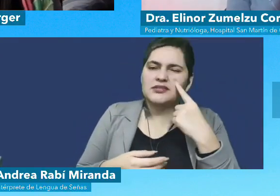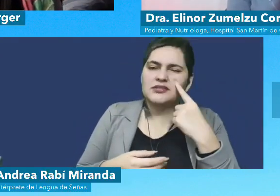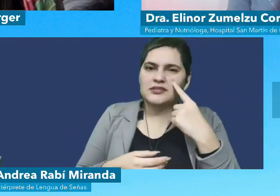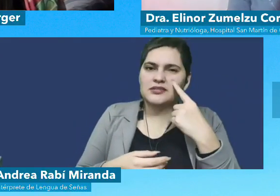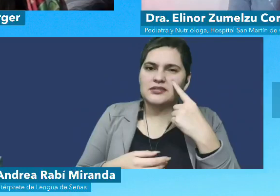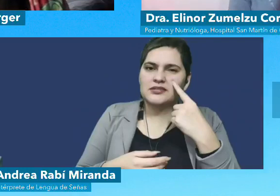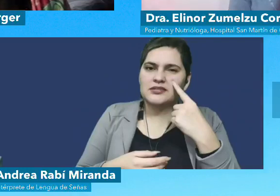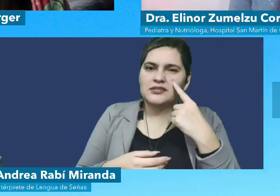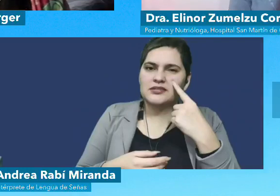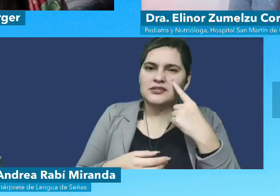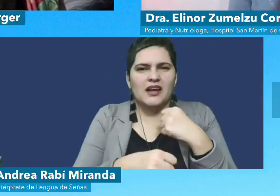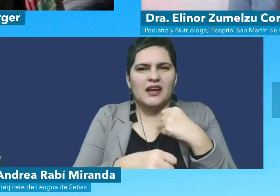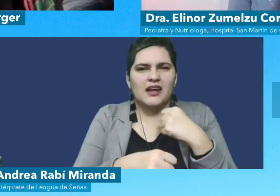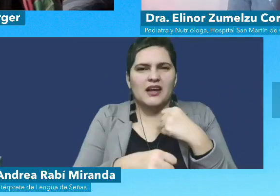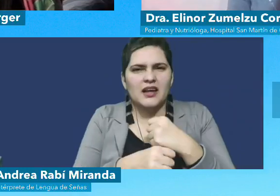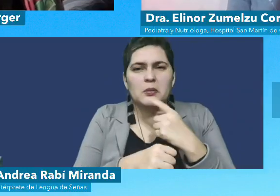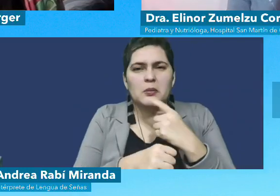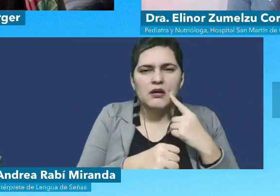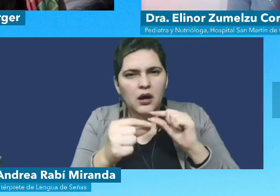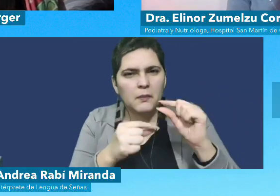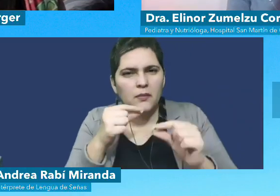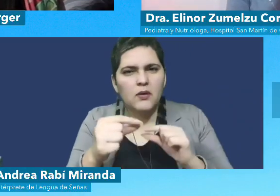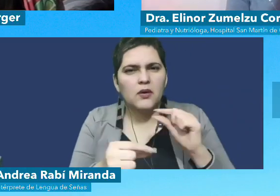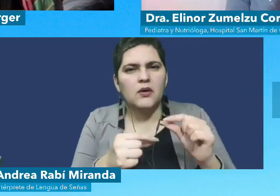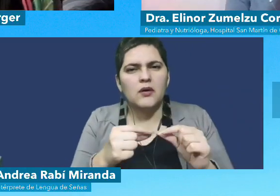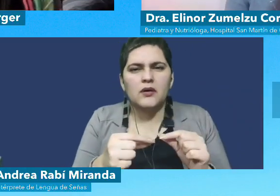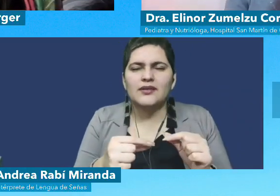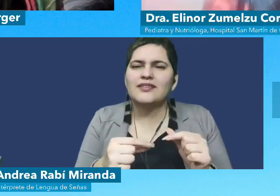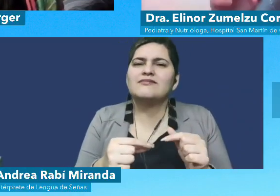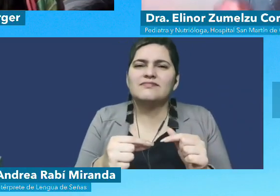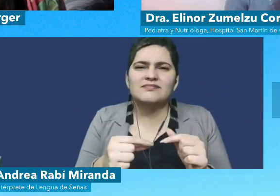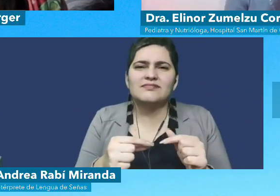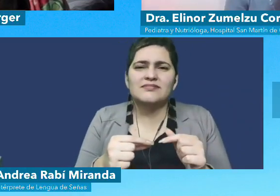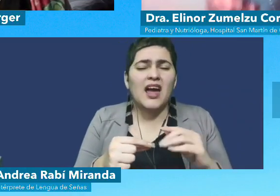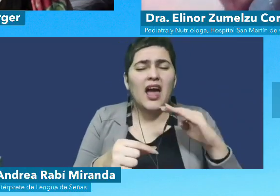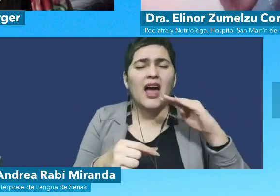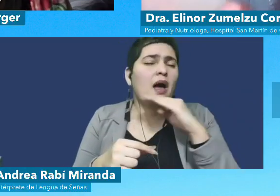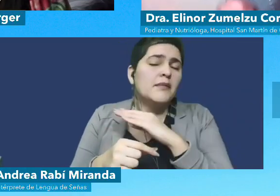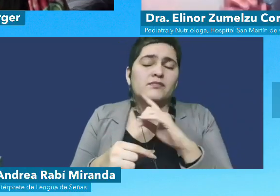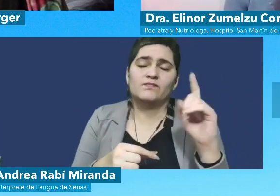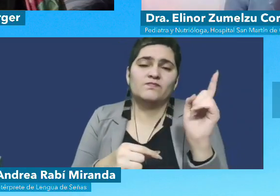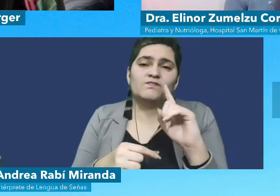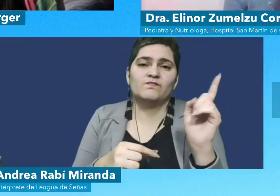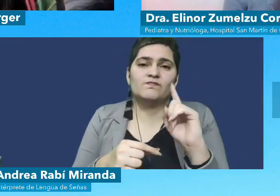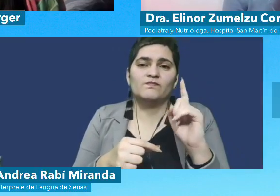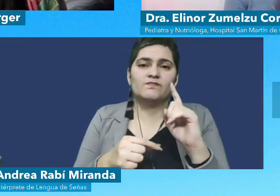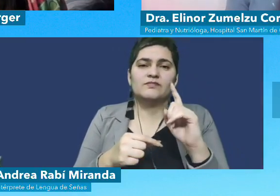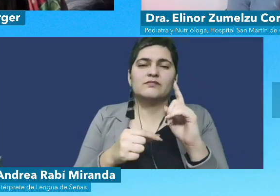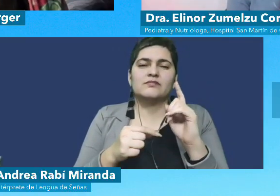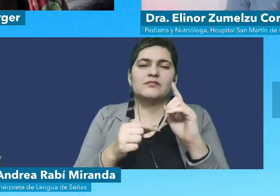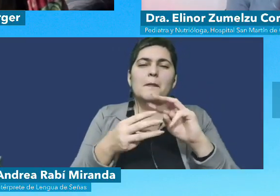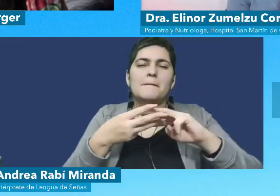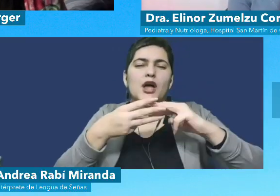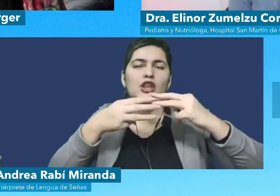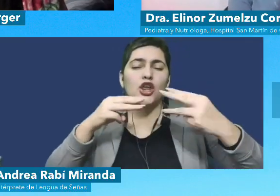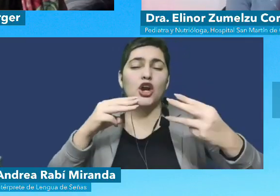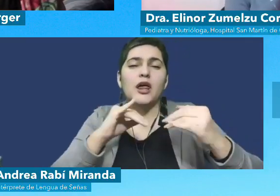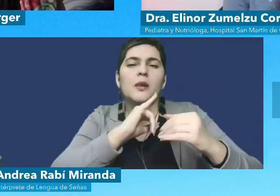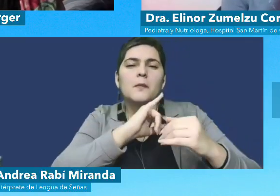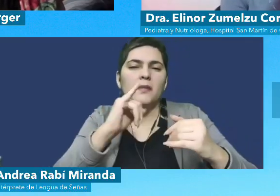con resultados de mediano a largo plazo, nada ocurre de un día para otro y en y eso metodológico, tiene una hay que saber metodología que la van a perseverar, ver. sí, de todas